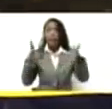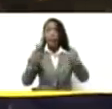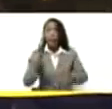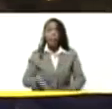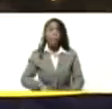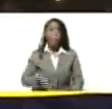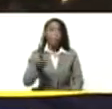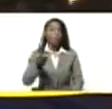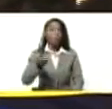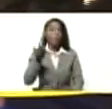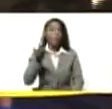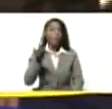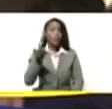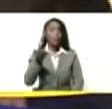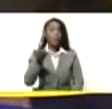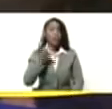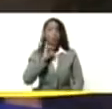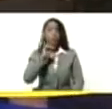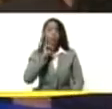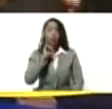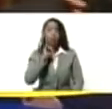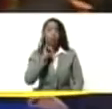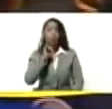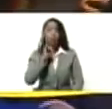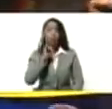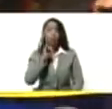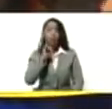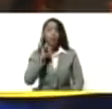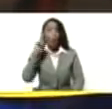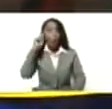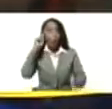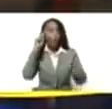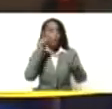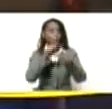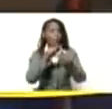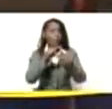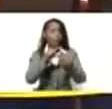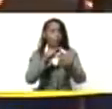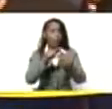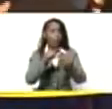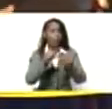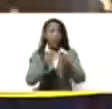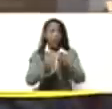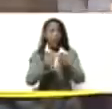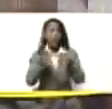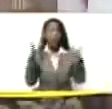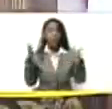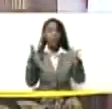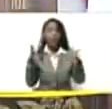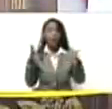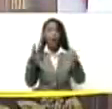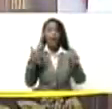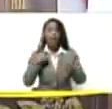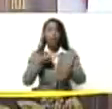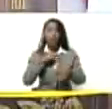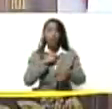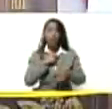la vacunación en los últimos días ministra del poder popular para la educación